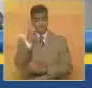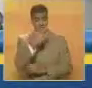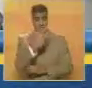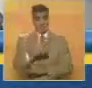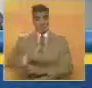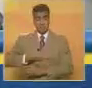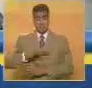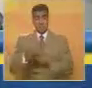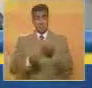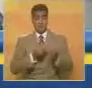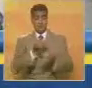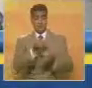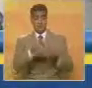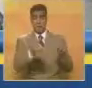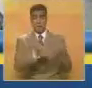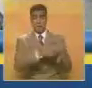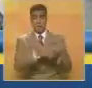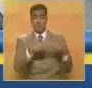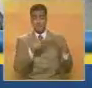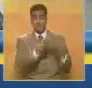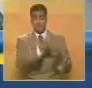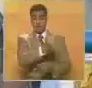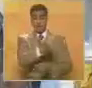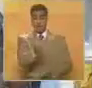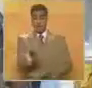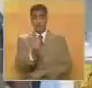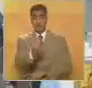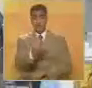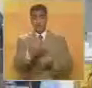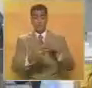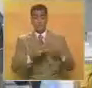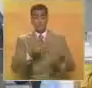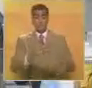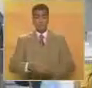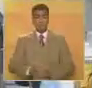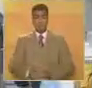inadmisible asignar el mismo valor a cada uno de los 19 productos sometidos a control.